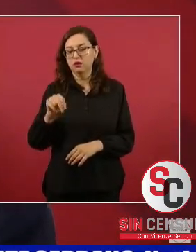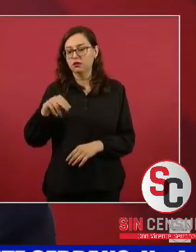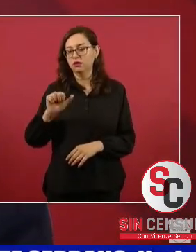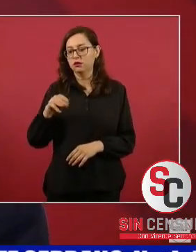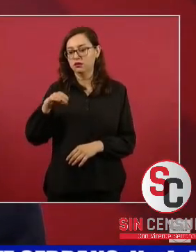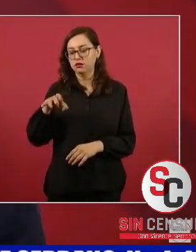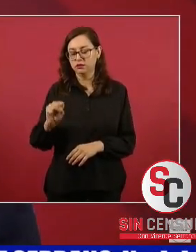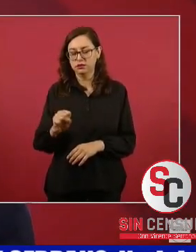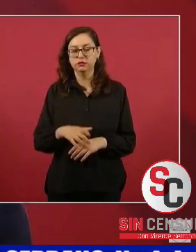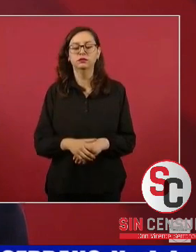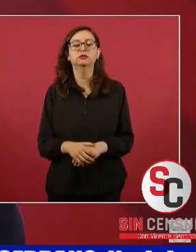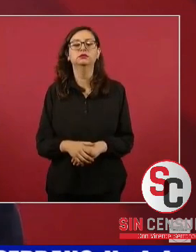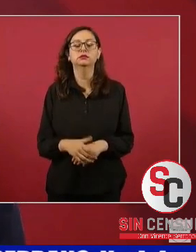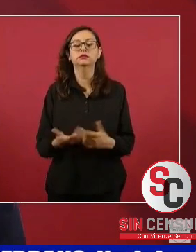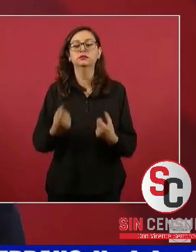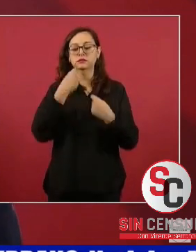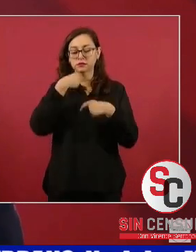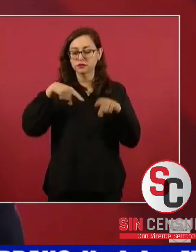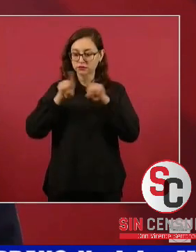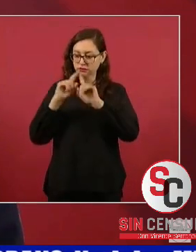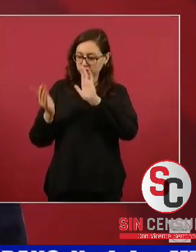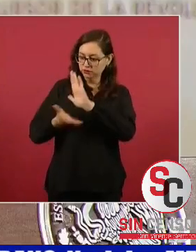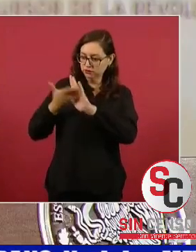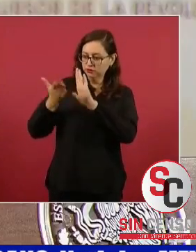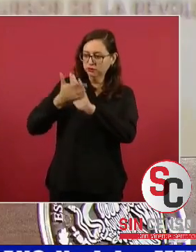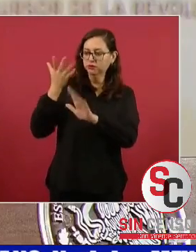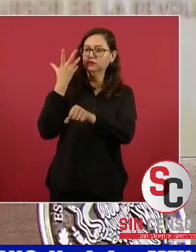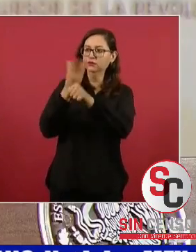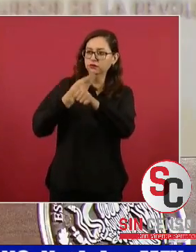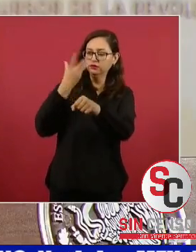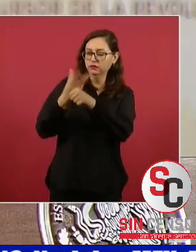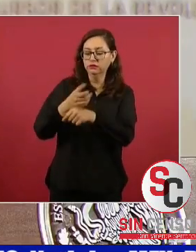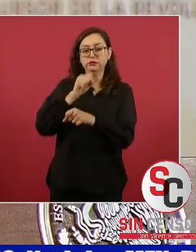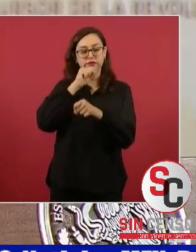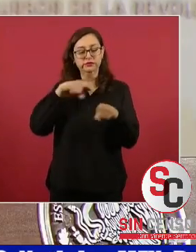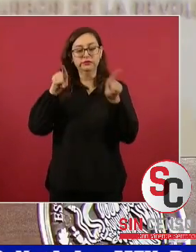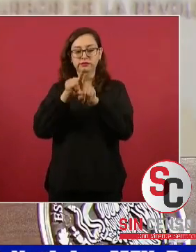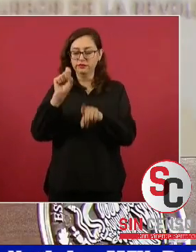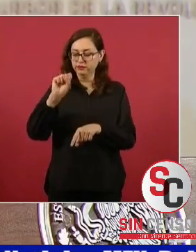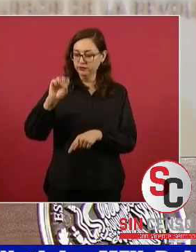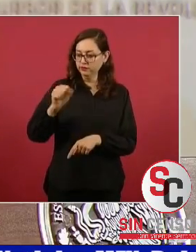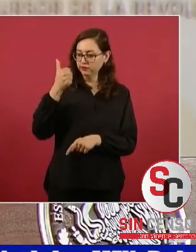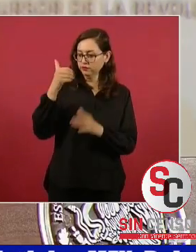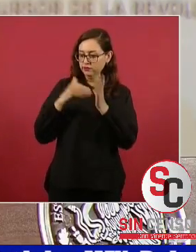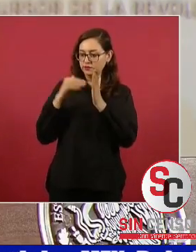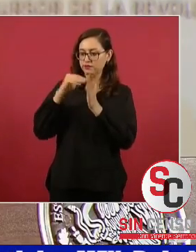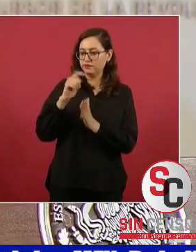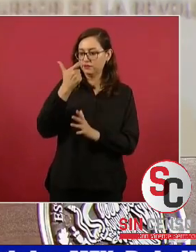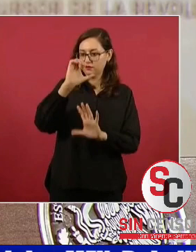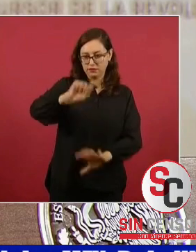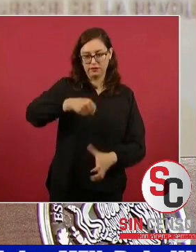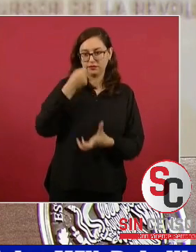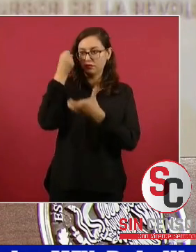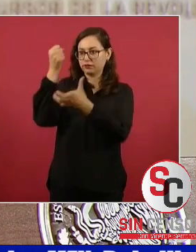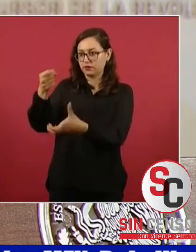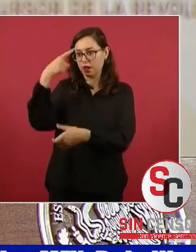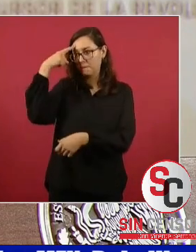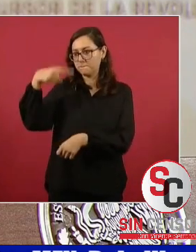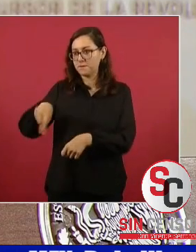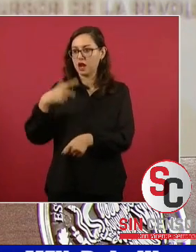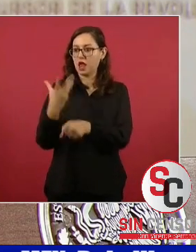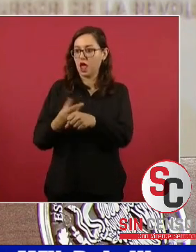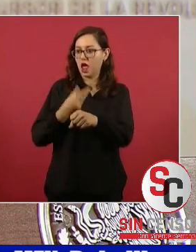a infraestructura, hay una inversión de 66 millones de pesos también en estas acciones de conservación y mantenimiento,